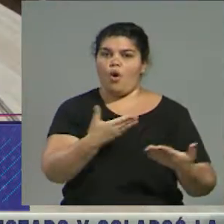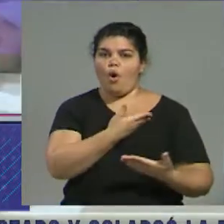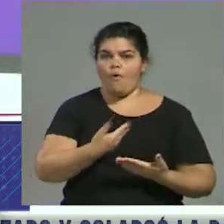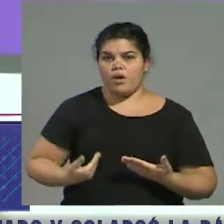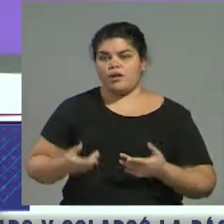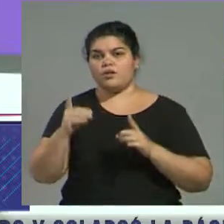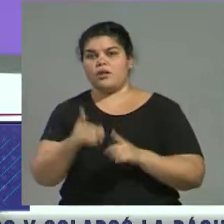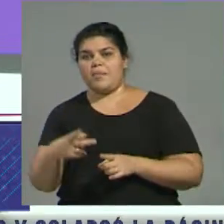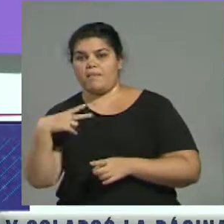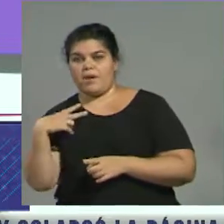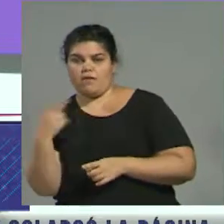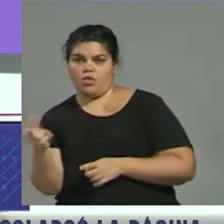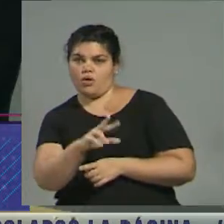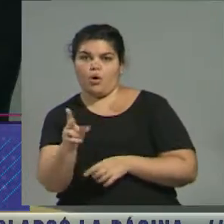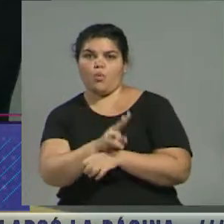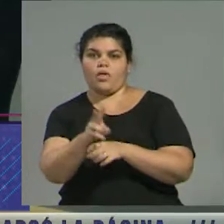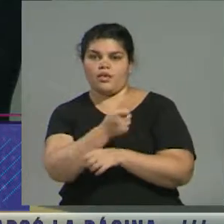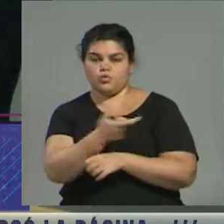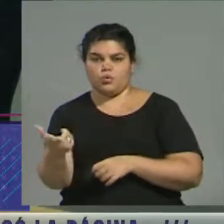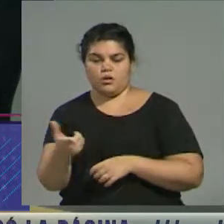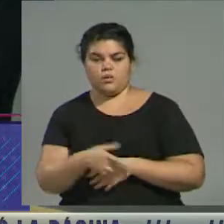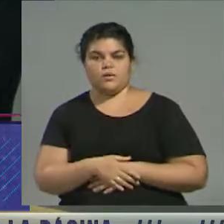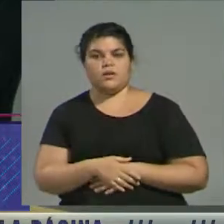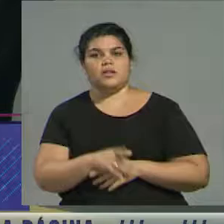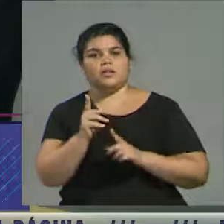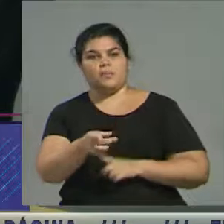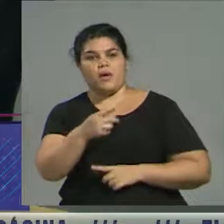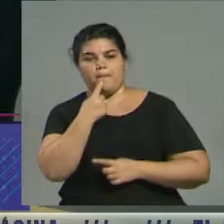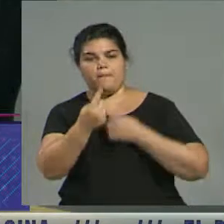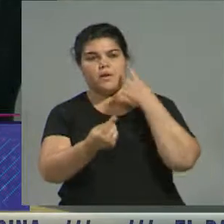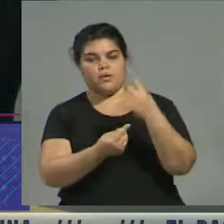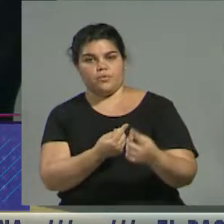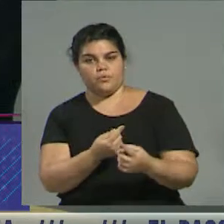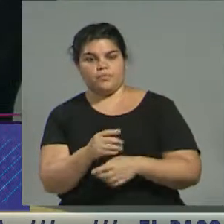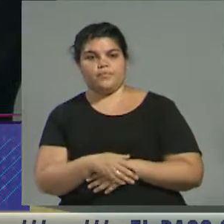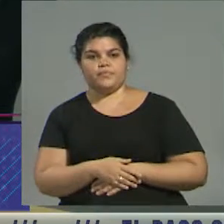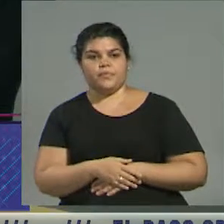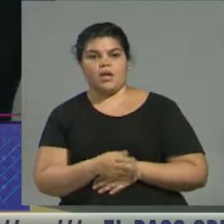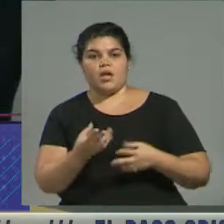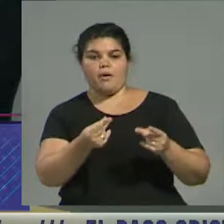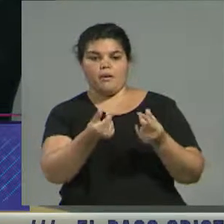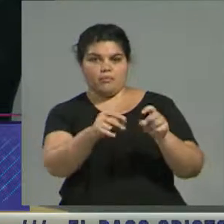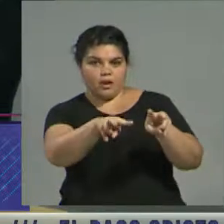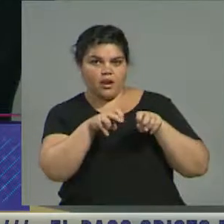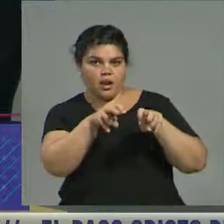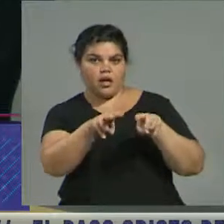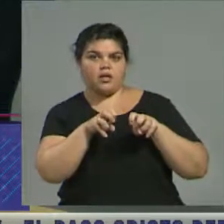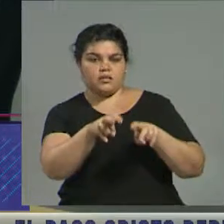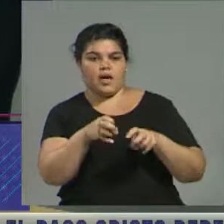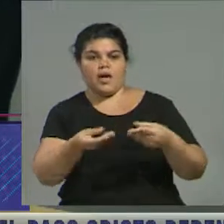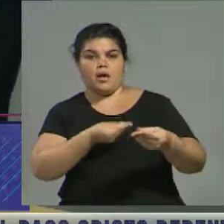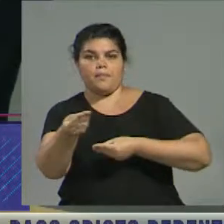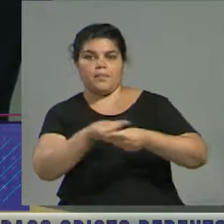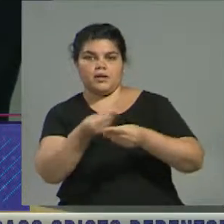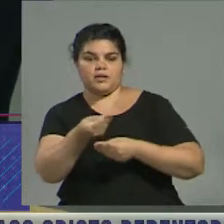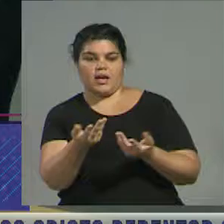los trabajadores. Una última pregunta, José. Recién hablábamos de la cantidad de dinero que recaudaron las empresas relacionadas a